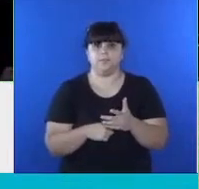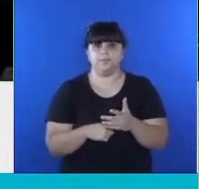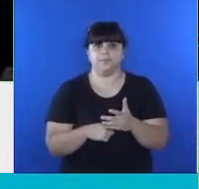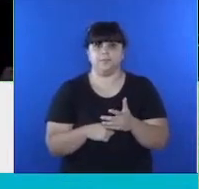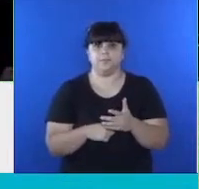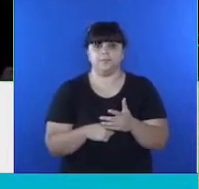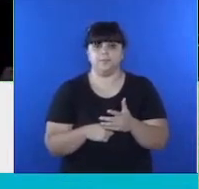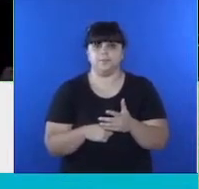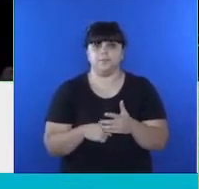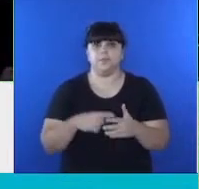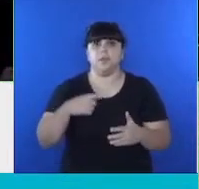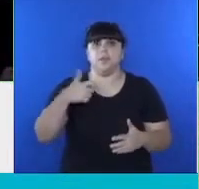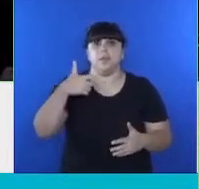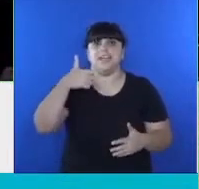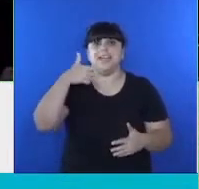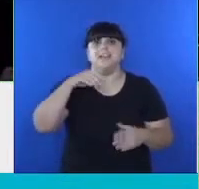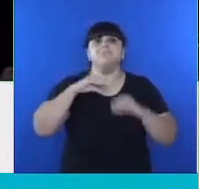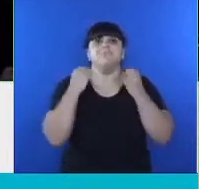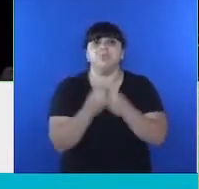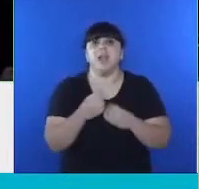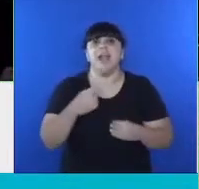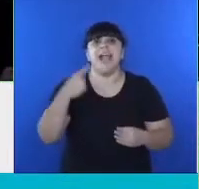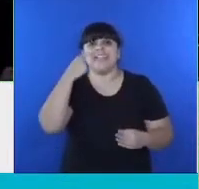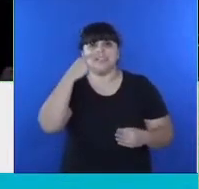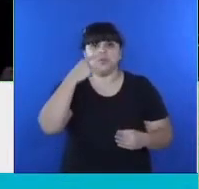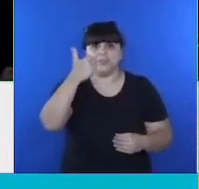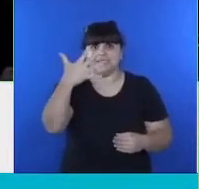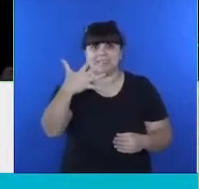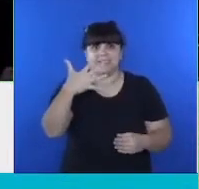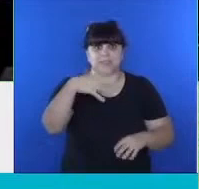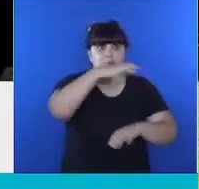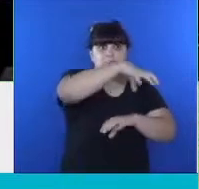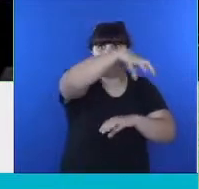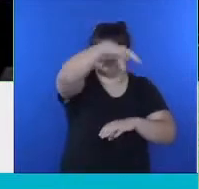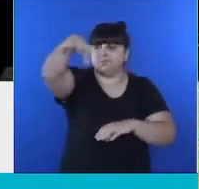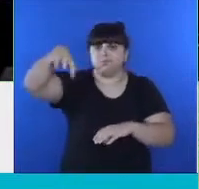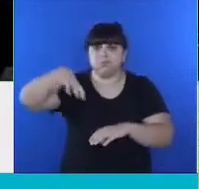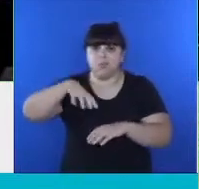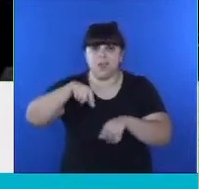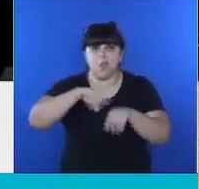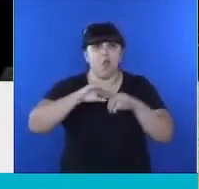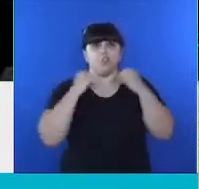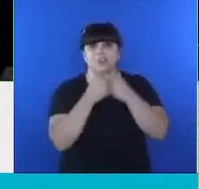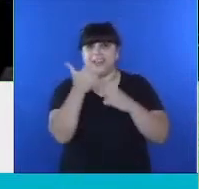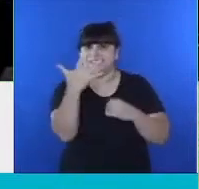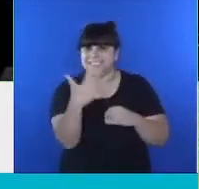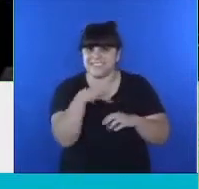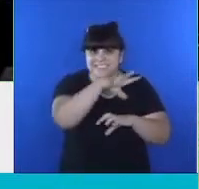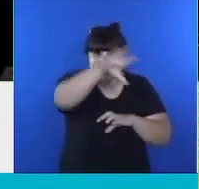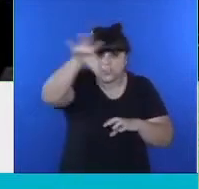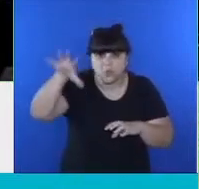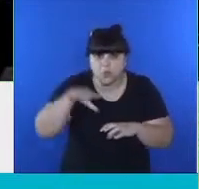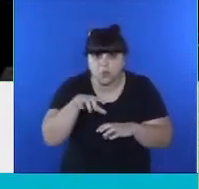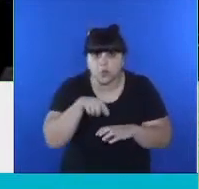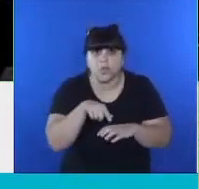donde tiene 65 institutos. Y esos 65 institutos